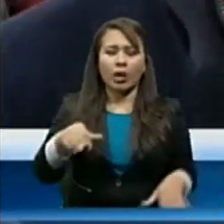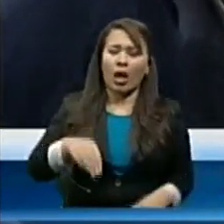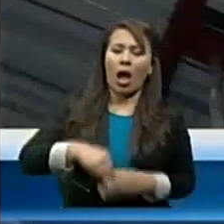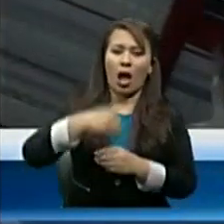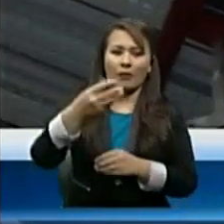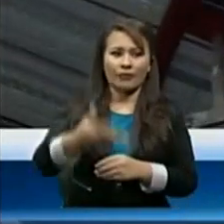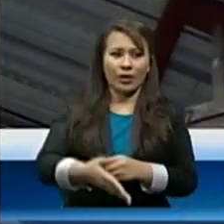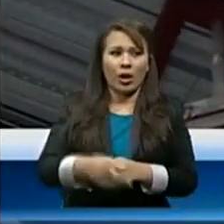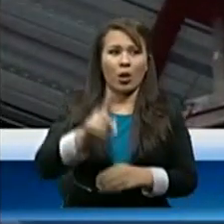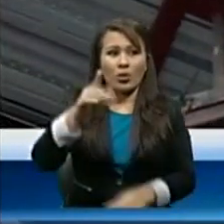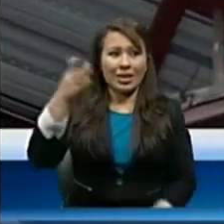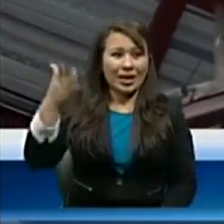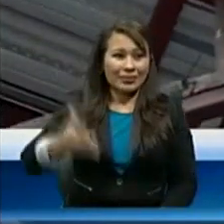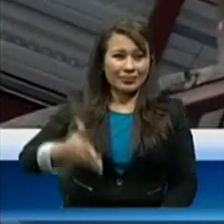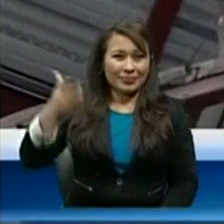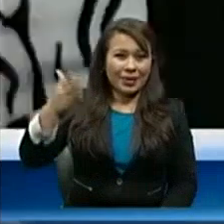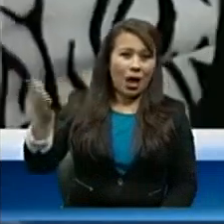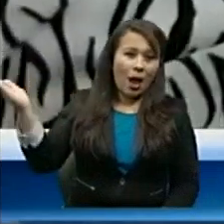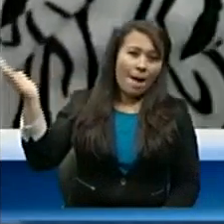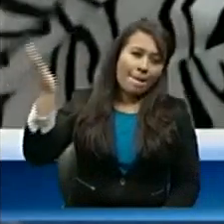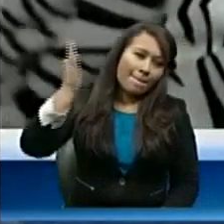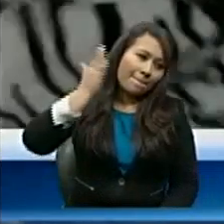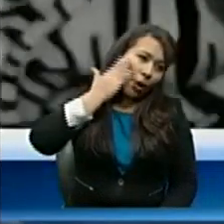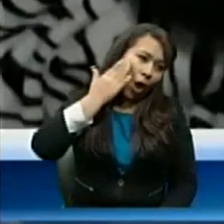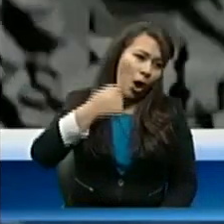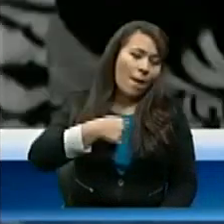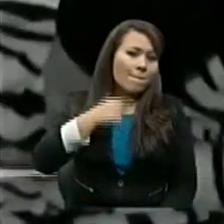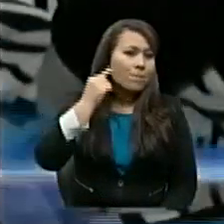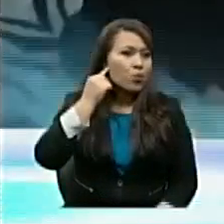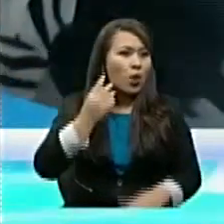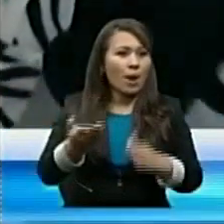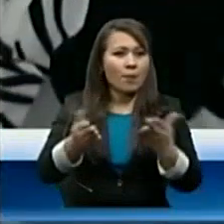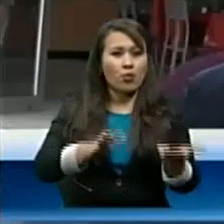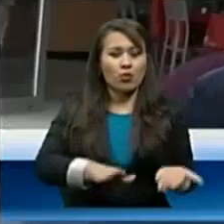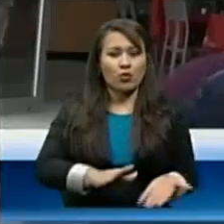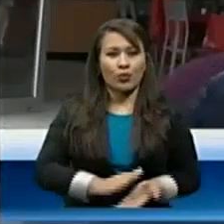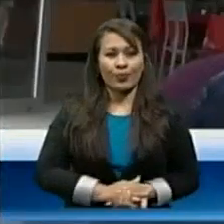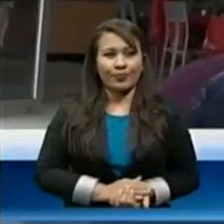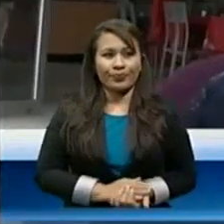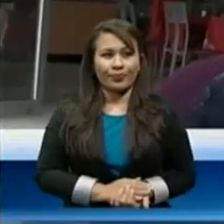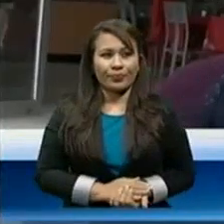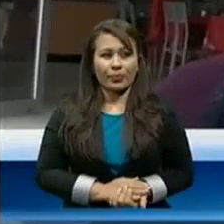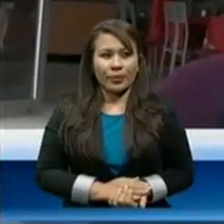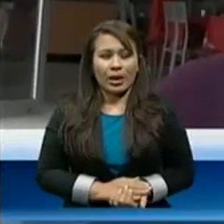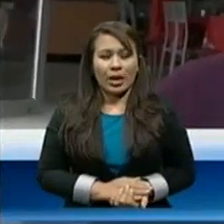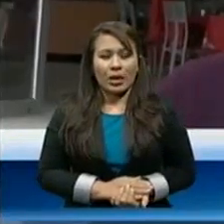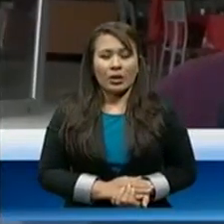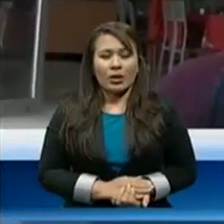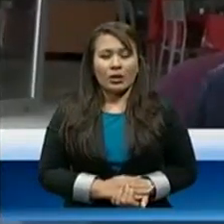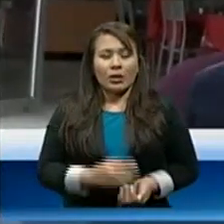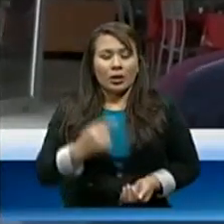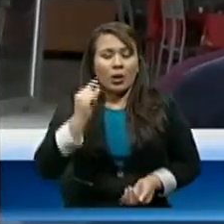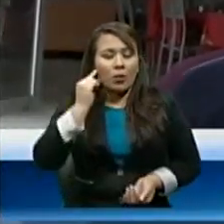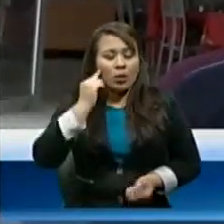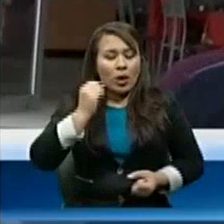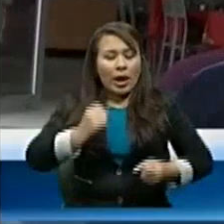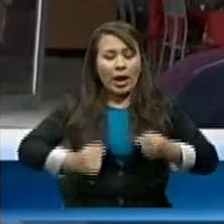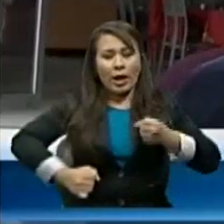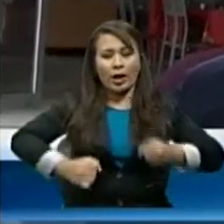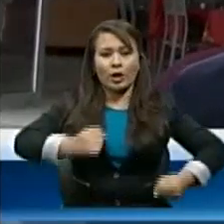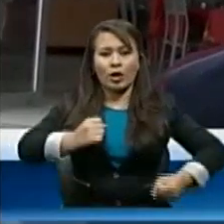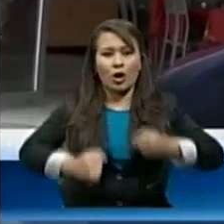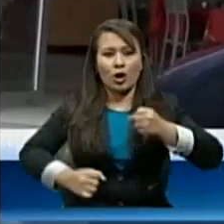calle. Una pared del edificio le cayó, muriendo horas más tarde. Se sale corriendo y le cae lo que